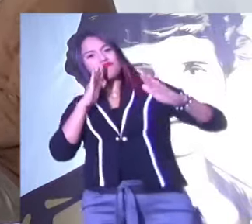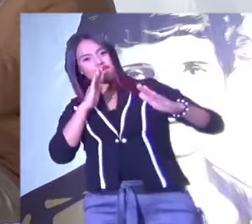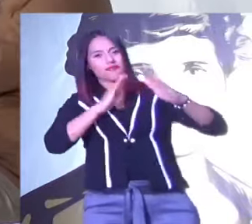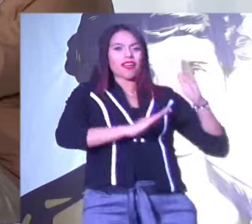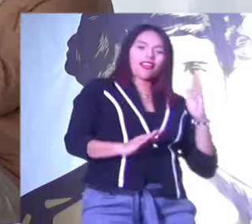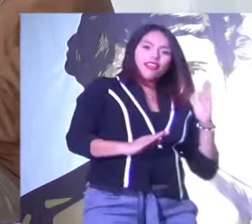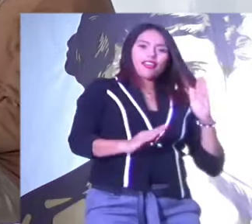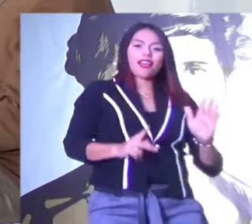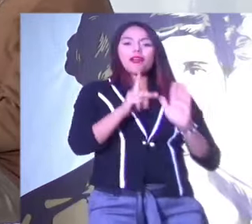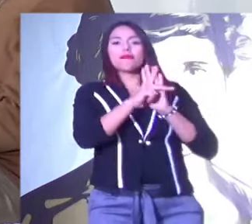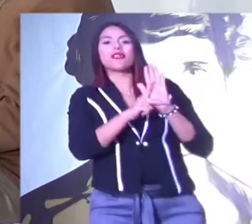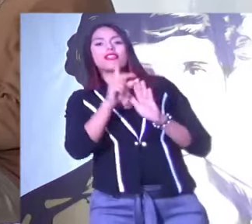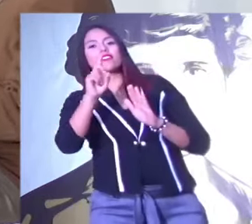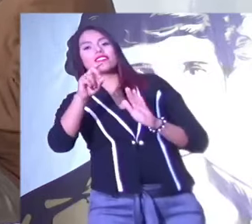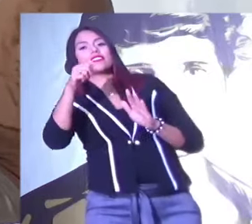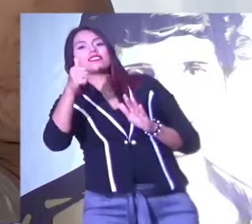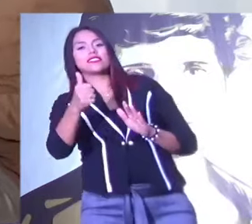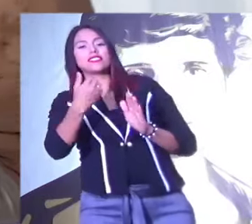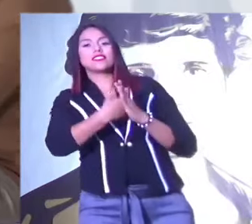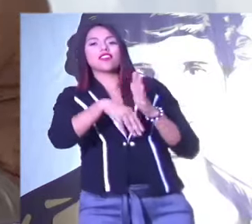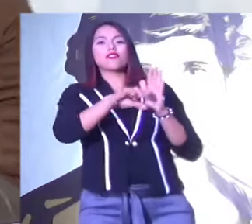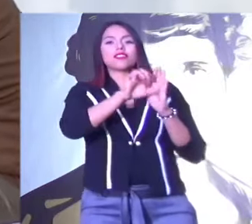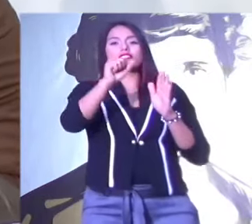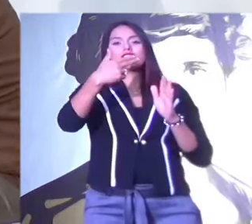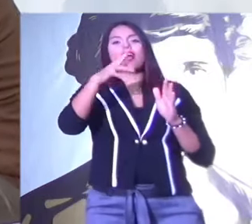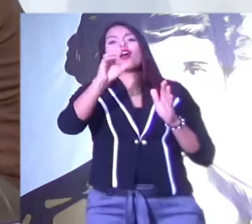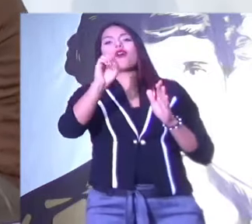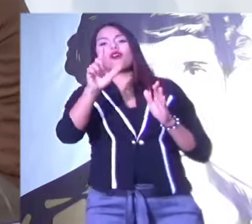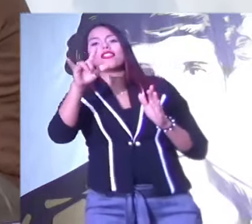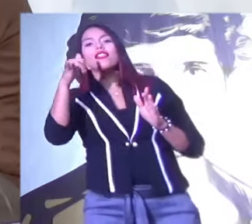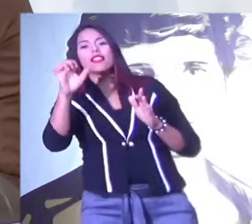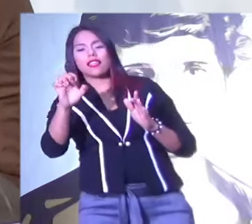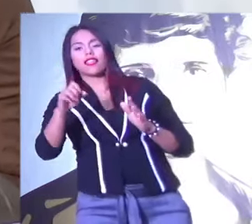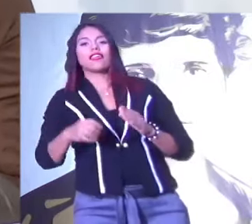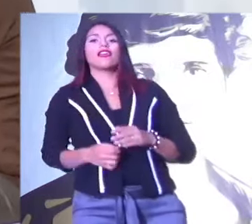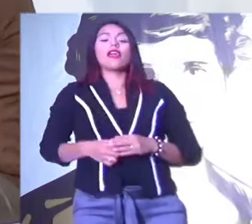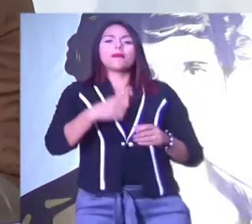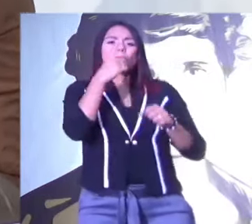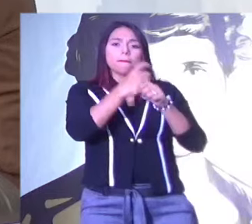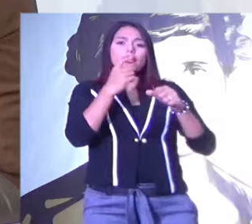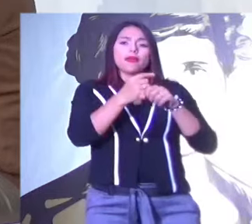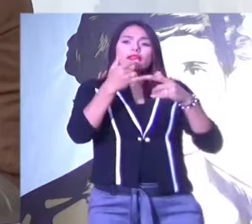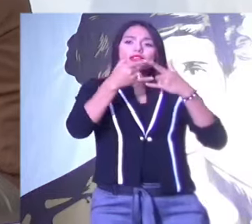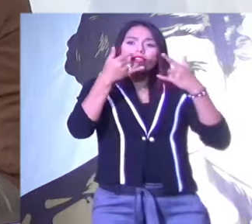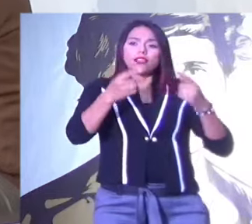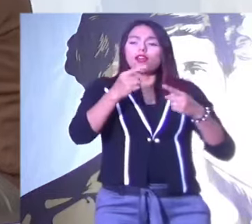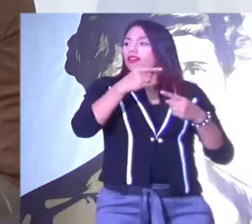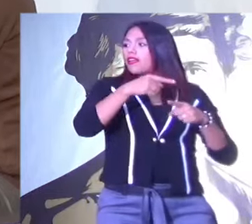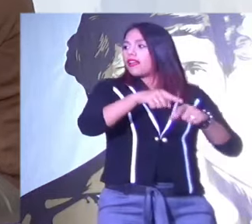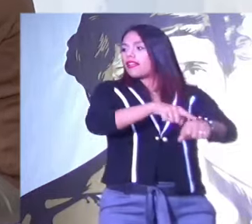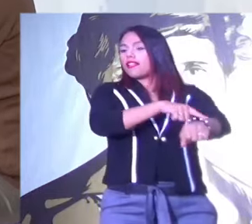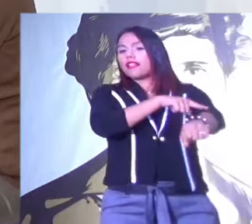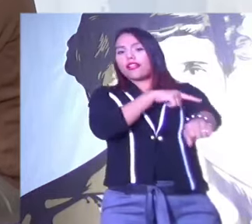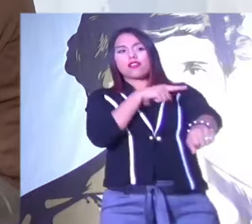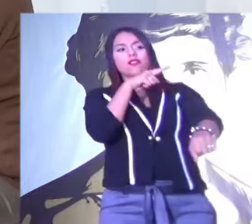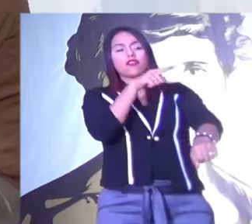de las 36 cámaras del Shaolin. Y cuando leí el primer cuento, que es el más largo, que habla de maestros de